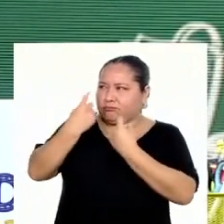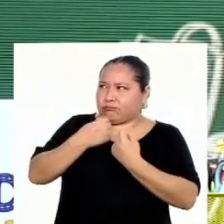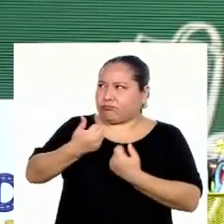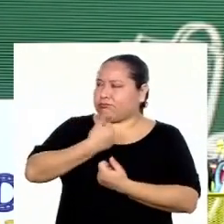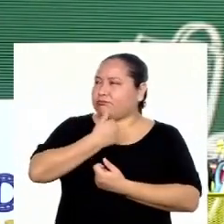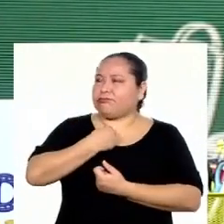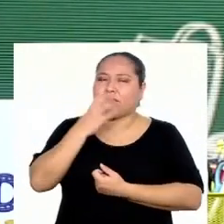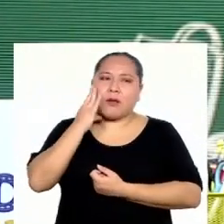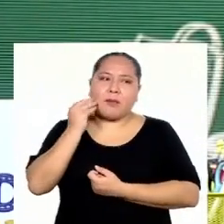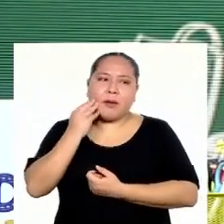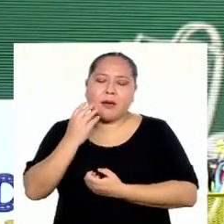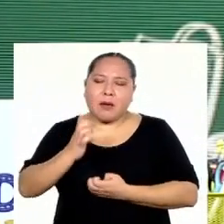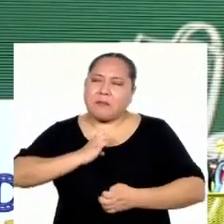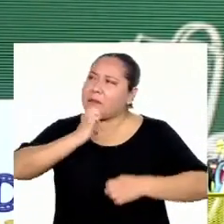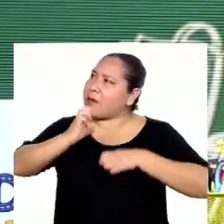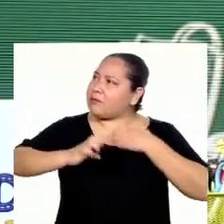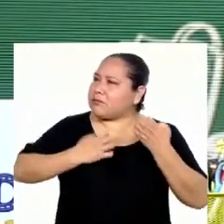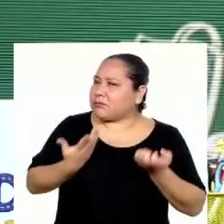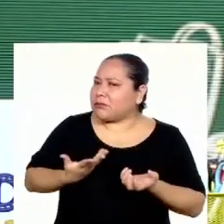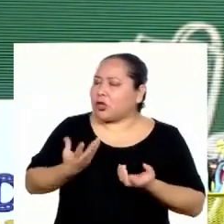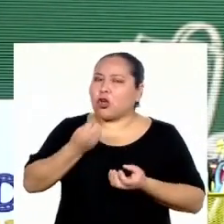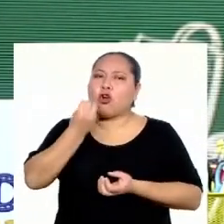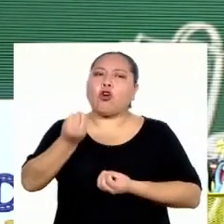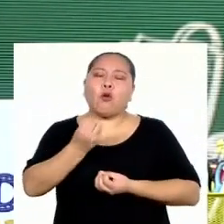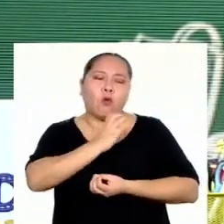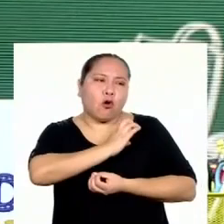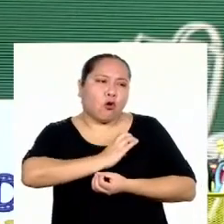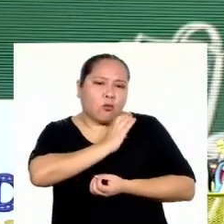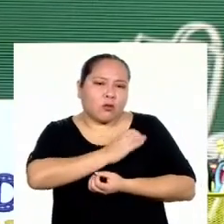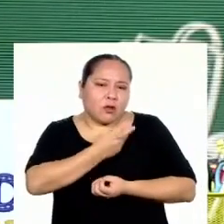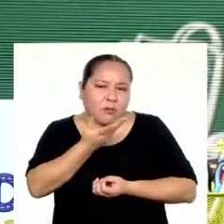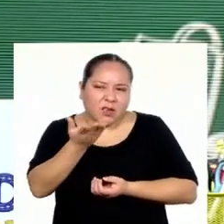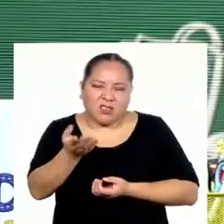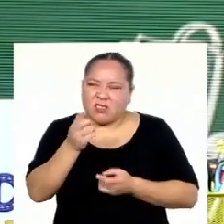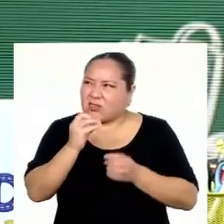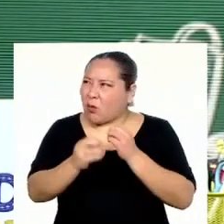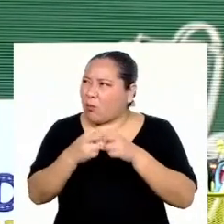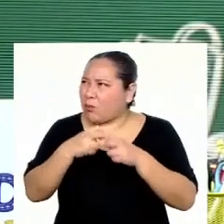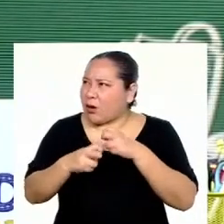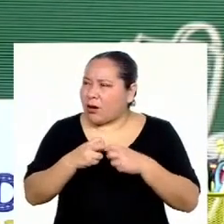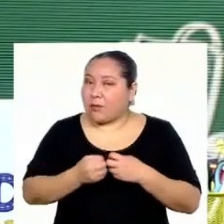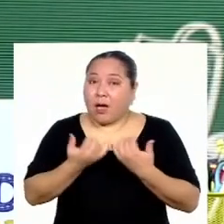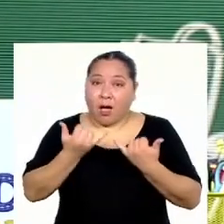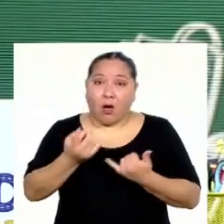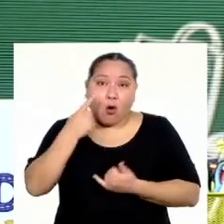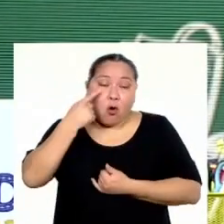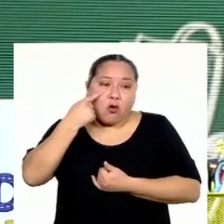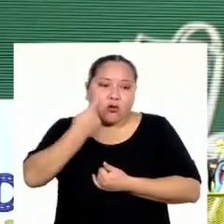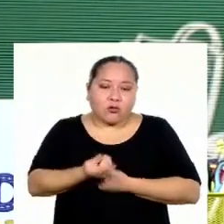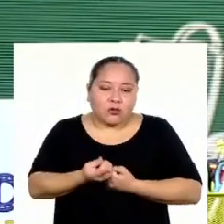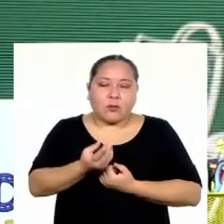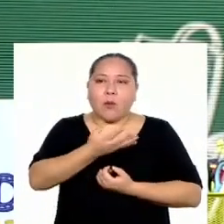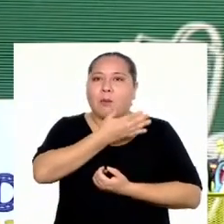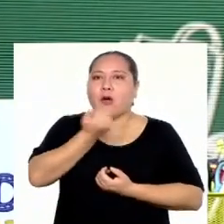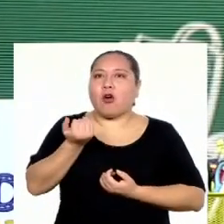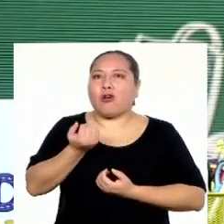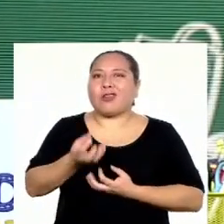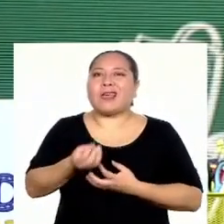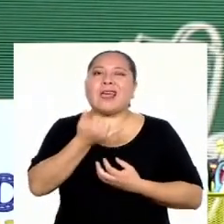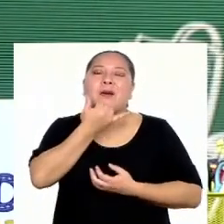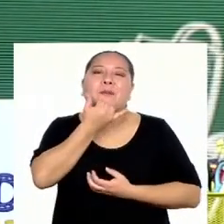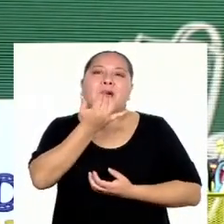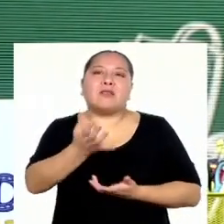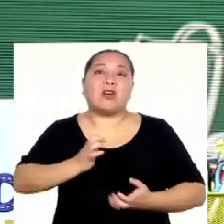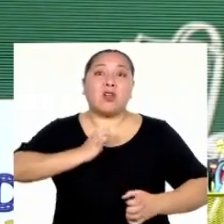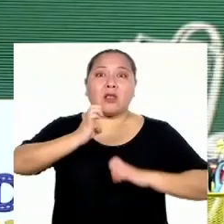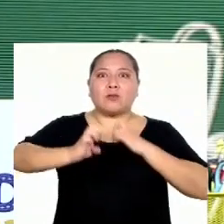experiencias, nuestras emociones y nuestro comportamiento frente a ellas. Ahora conocemos mejor qué hay detrás de nuestras emociones